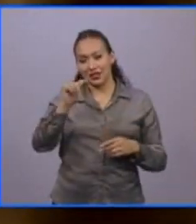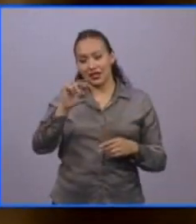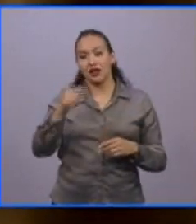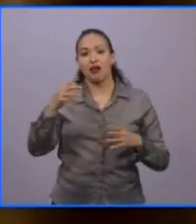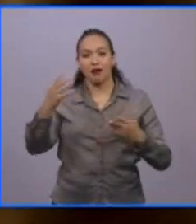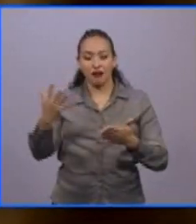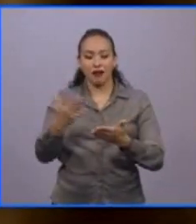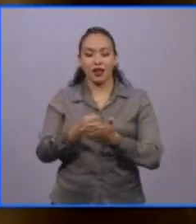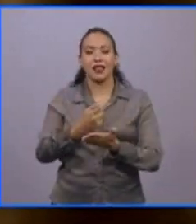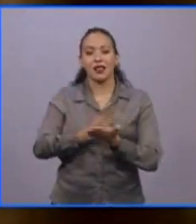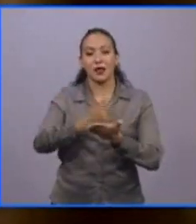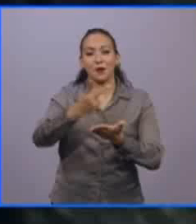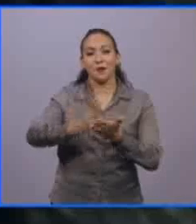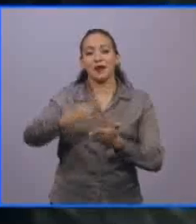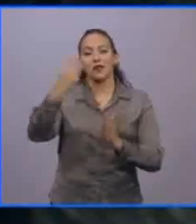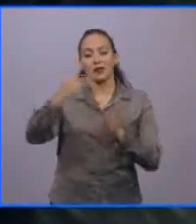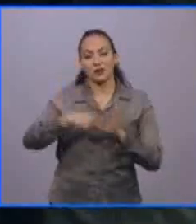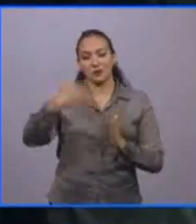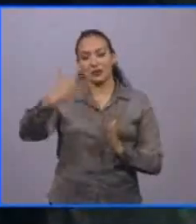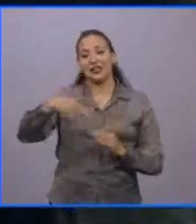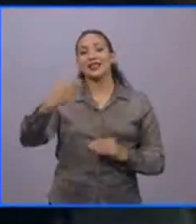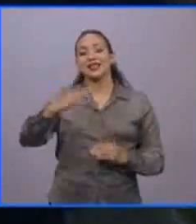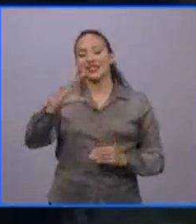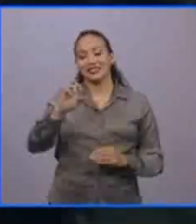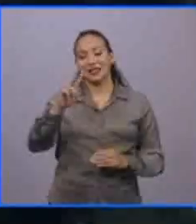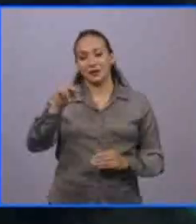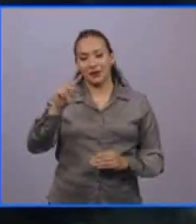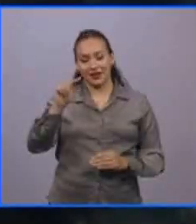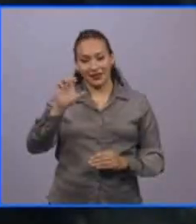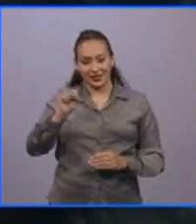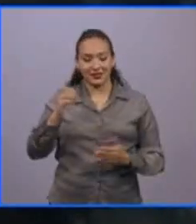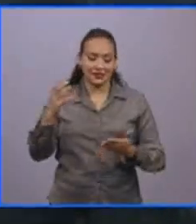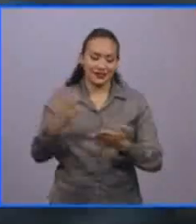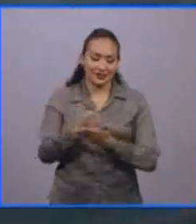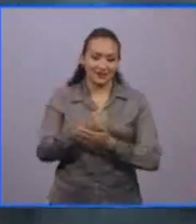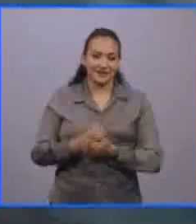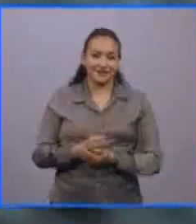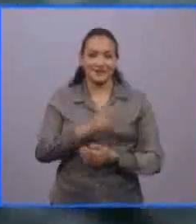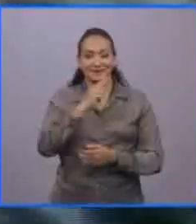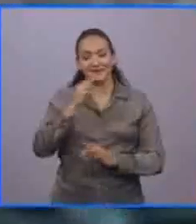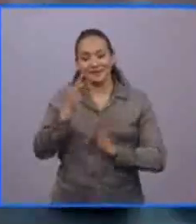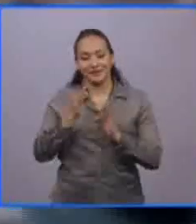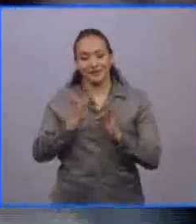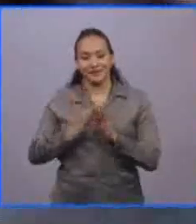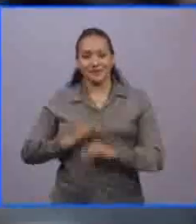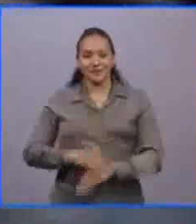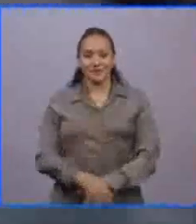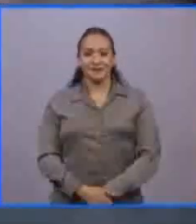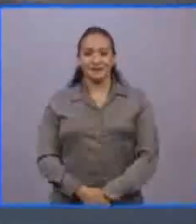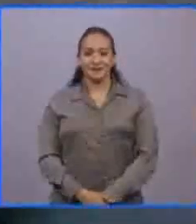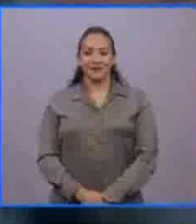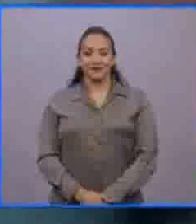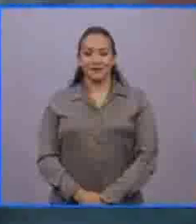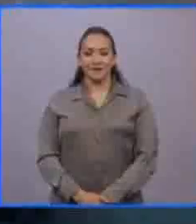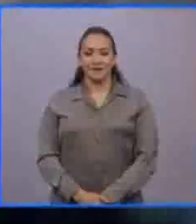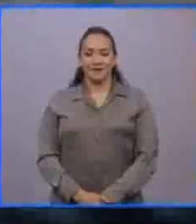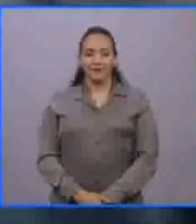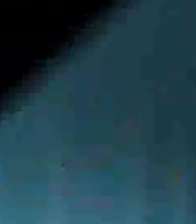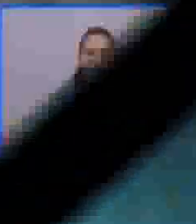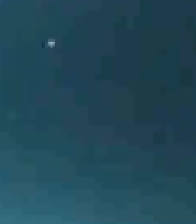en 2015 con el Premio Cervantes. Para el canal del Poder Judicial de la Federación, Rosy García.